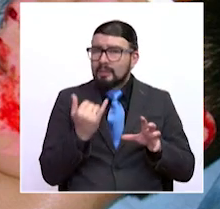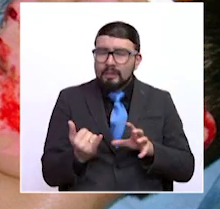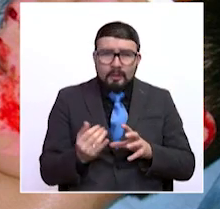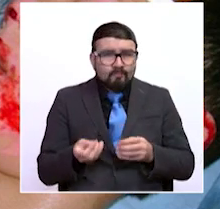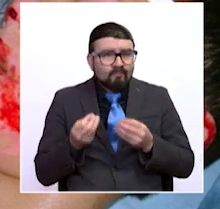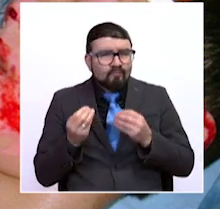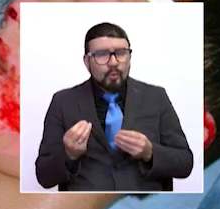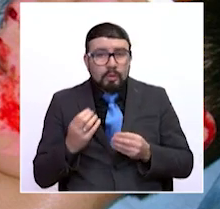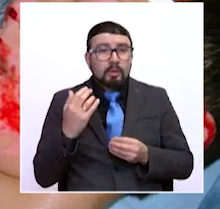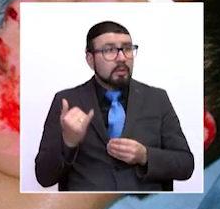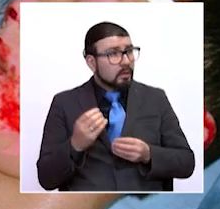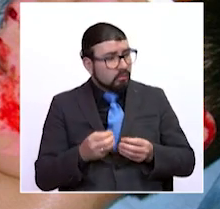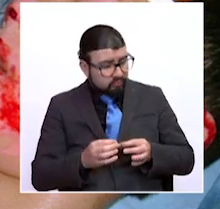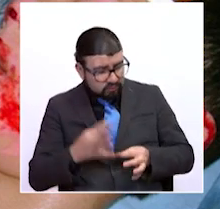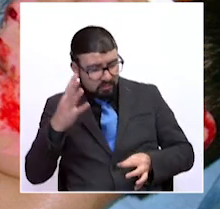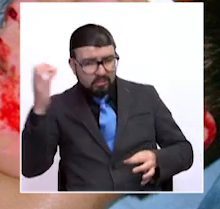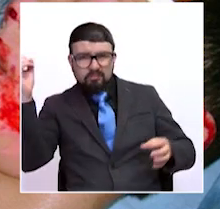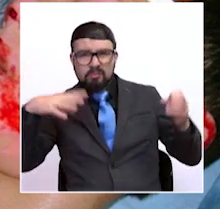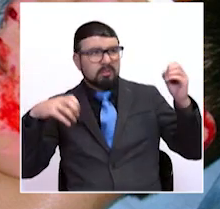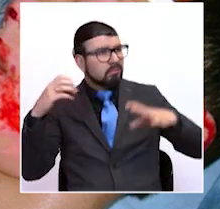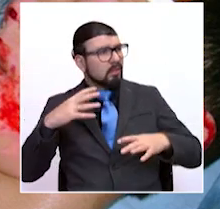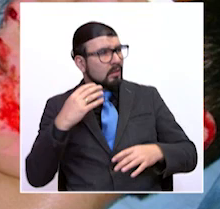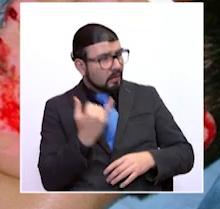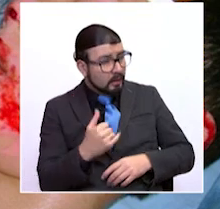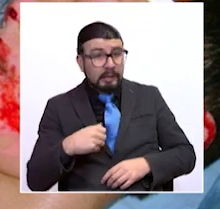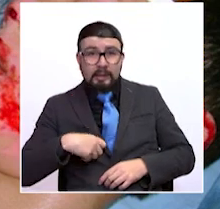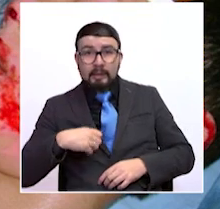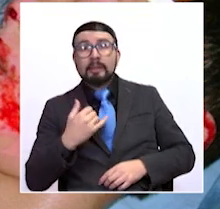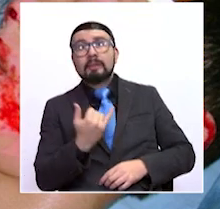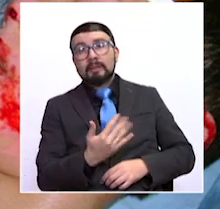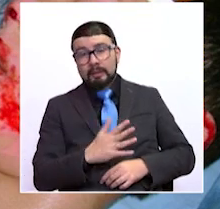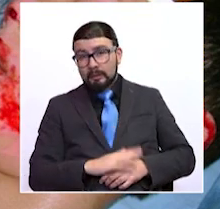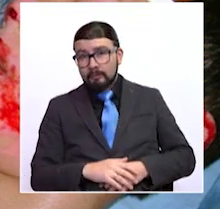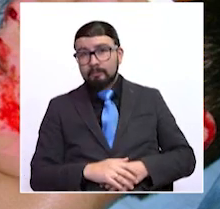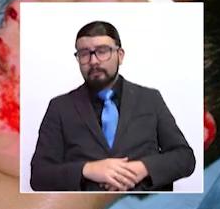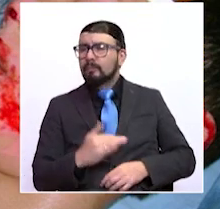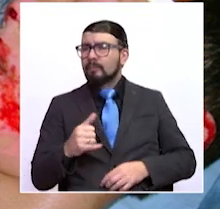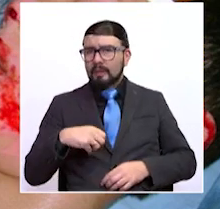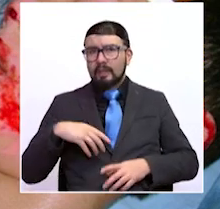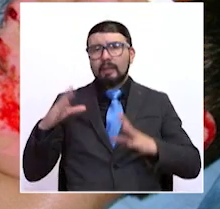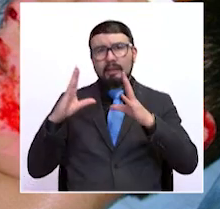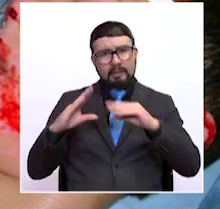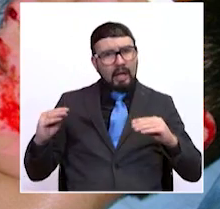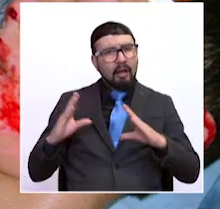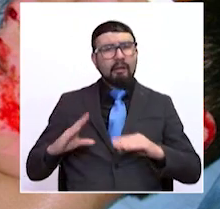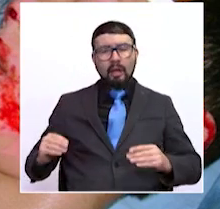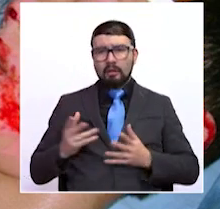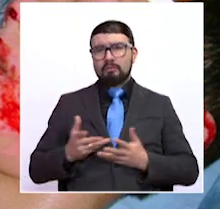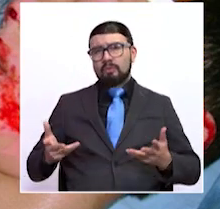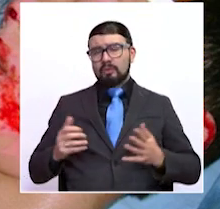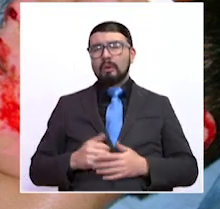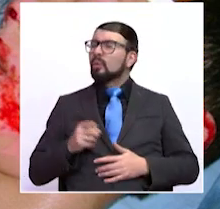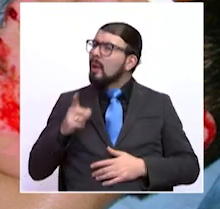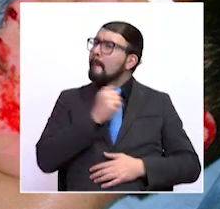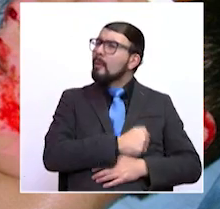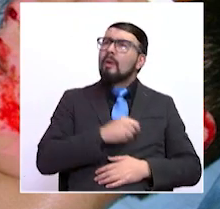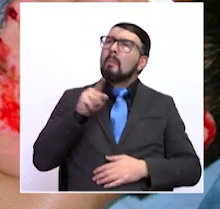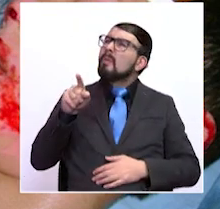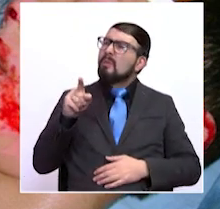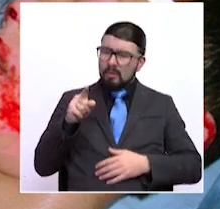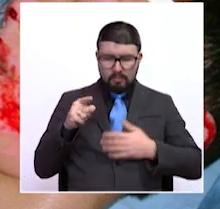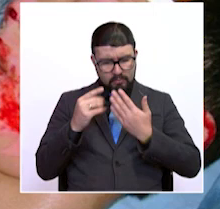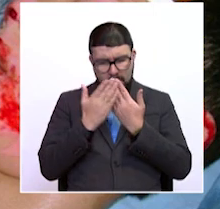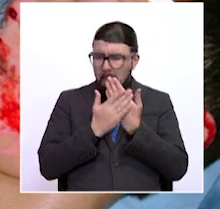eso, lo que es la pólvora, a lo que es la Navidad y todo. Doctora, yo quisiera que explicara esa mano,